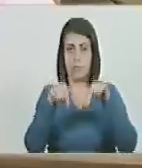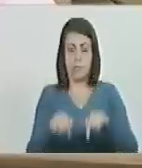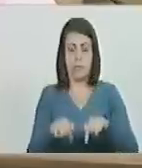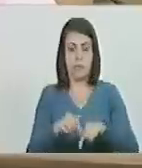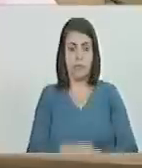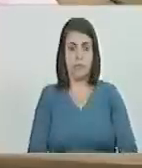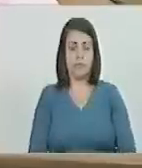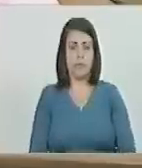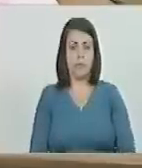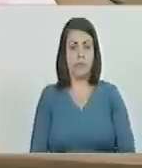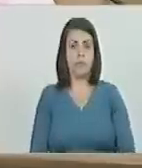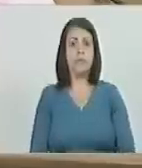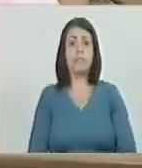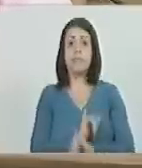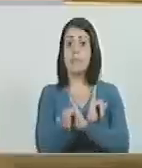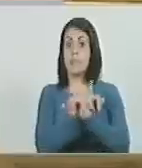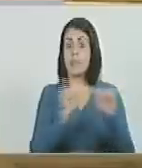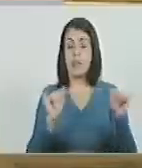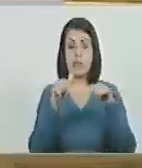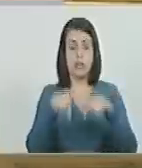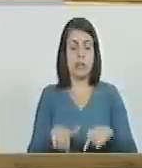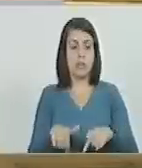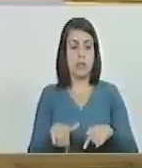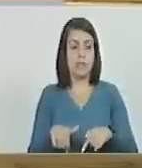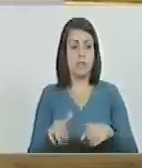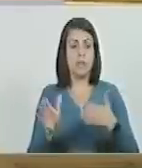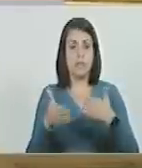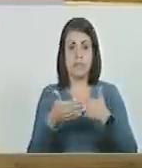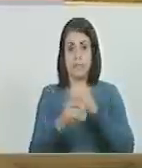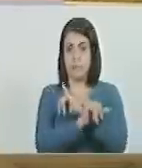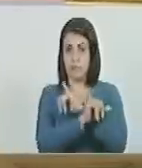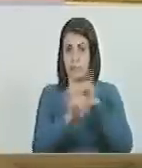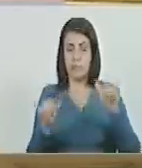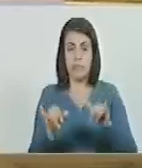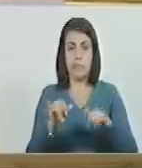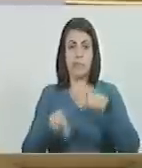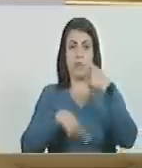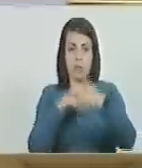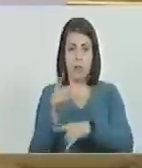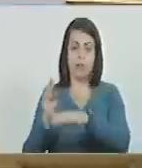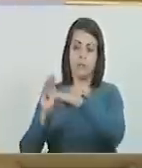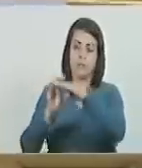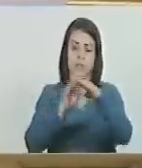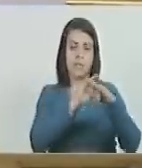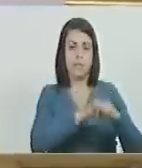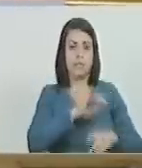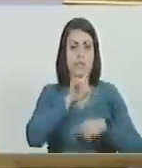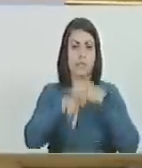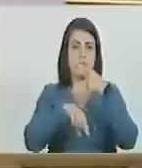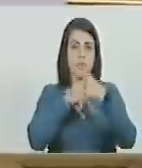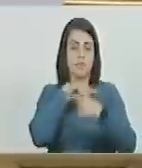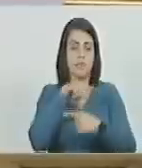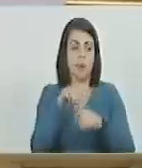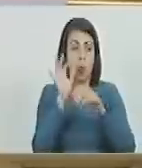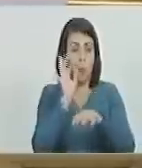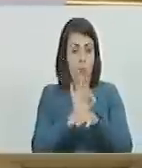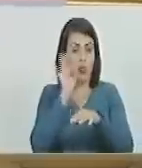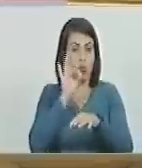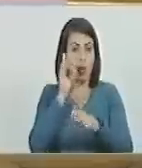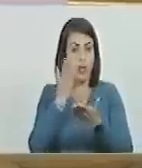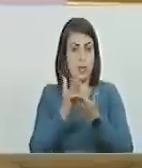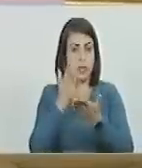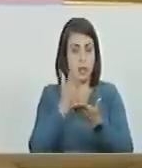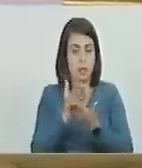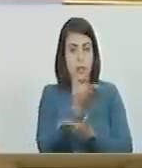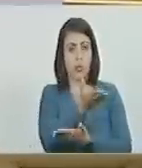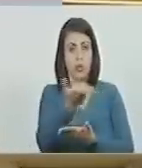agenda, ciudadano presidente. Agotada la materia, en consecuencia se levanta la sesión y quedan todas y todos convocados, puntuales como siempre lo han